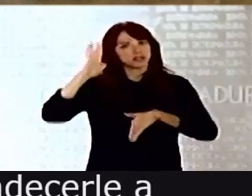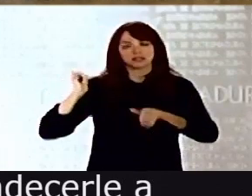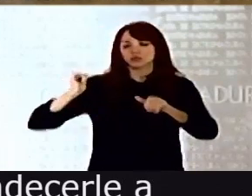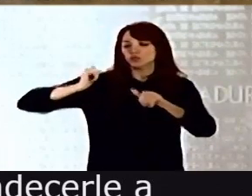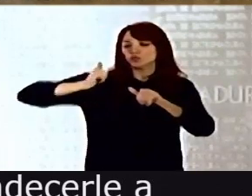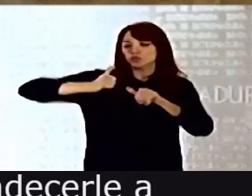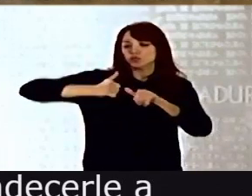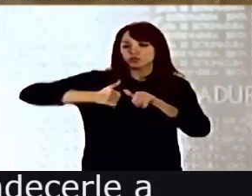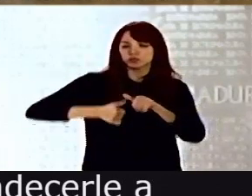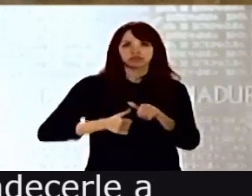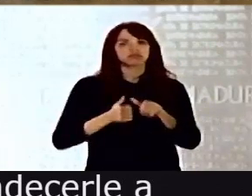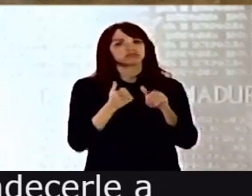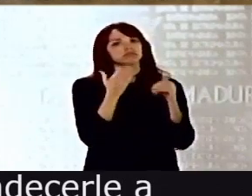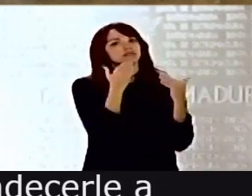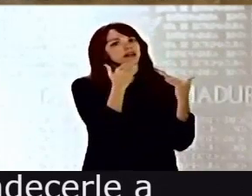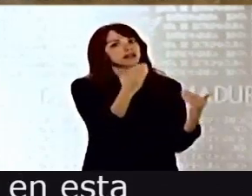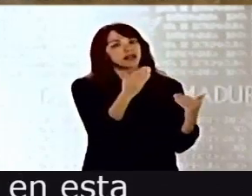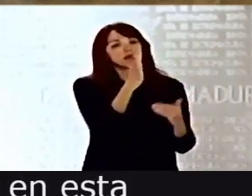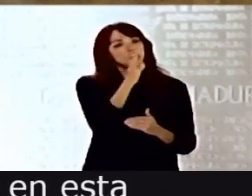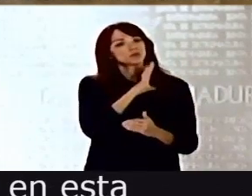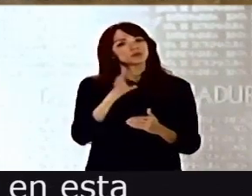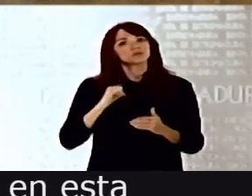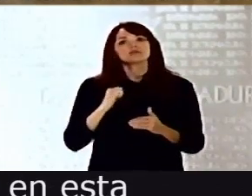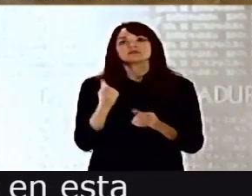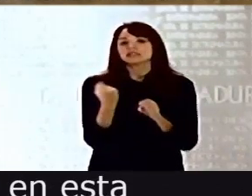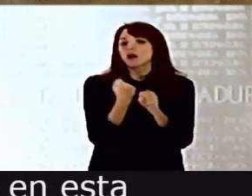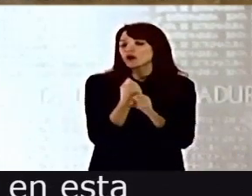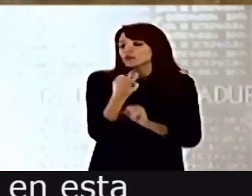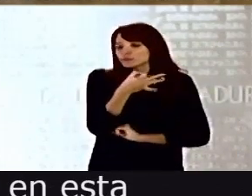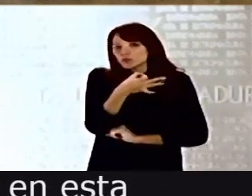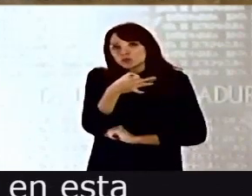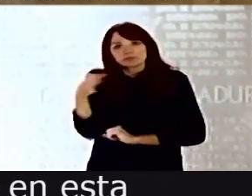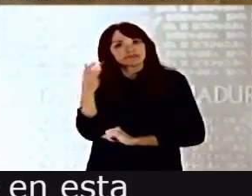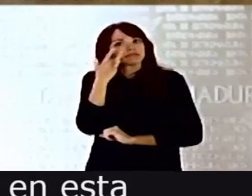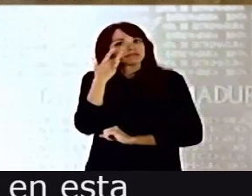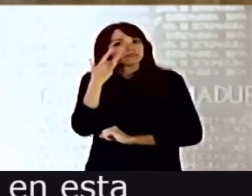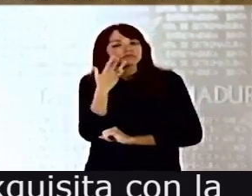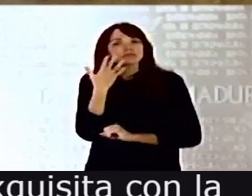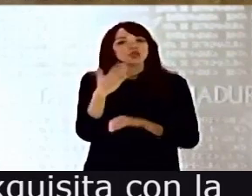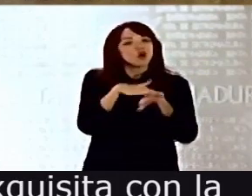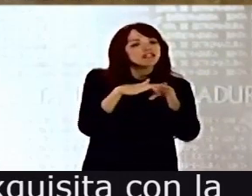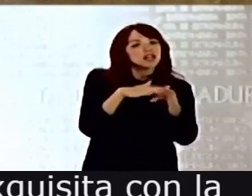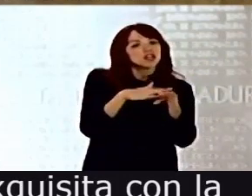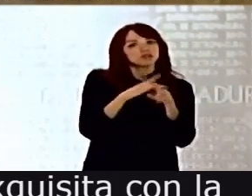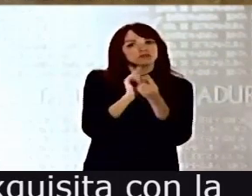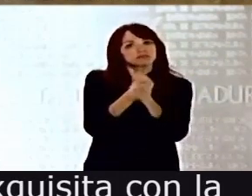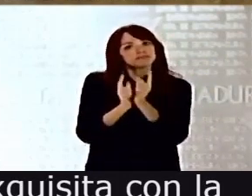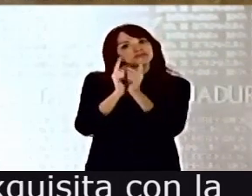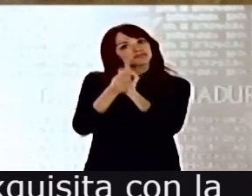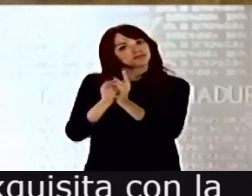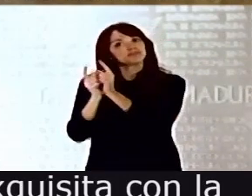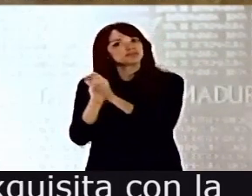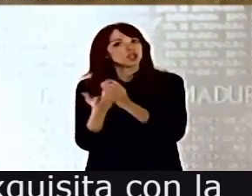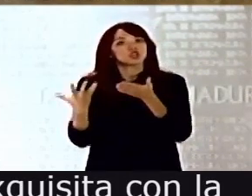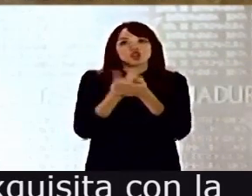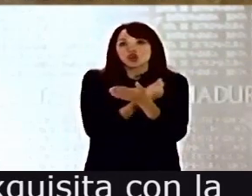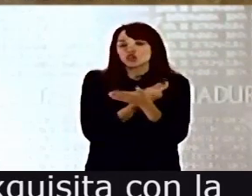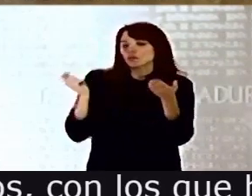su independencia y la manera exquisita con la que siempre ha trabajado con todos los gobiernos, con los que ha compartido